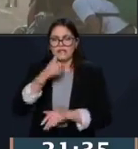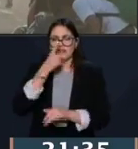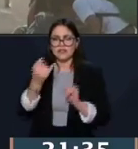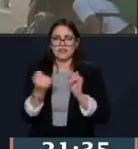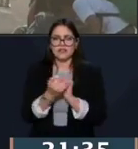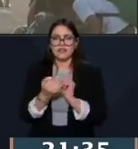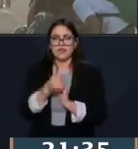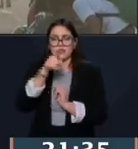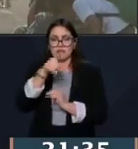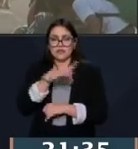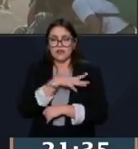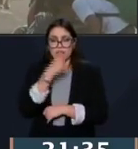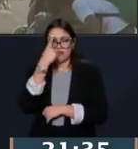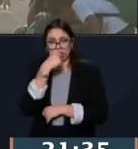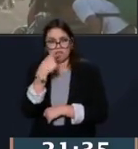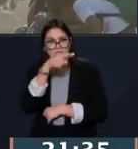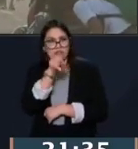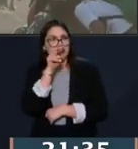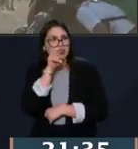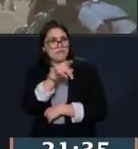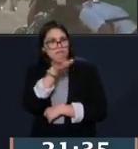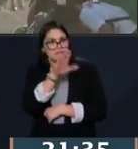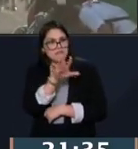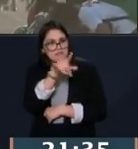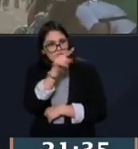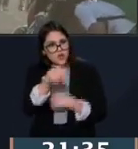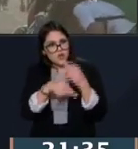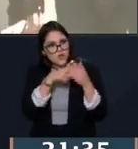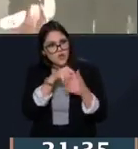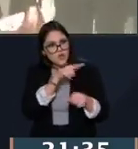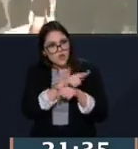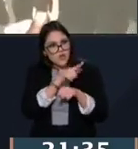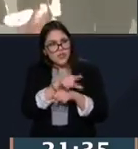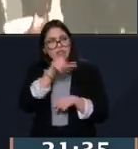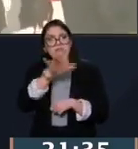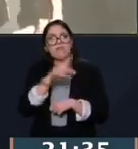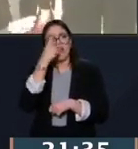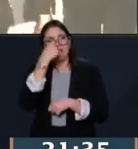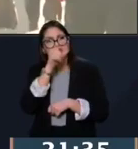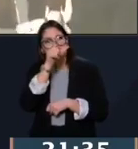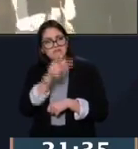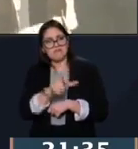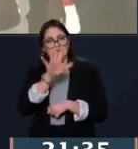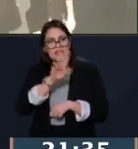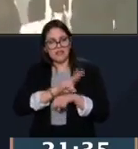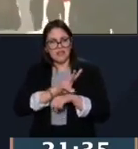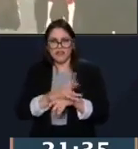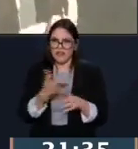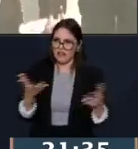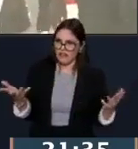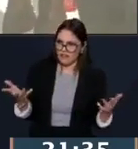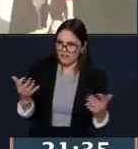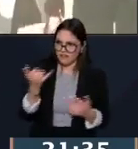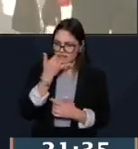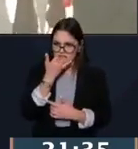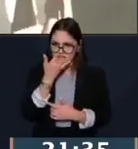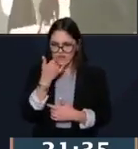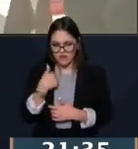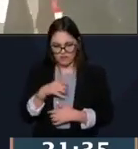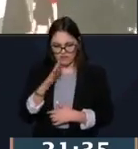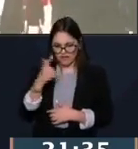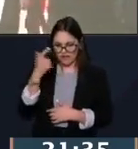decir, por una cuestión de que me pareces guatemalteco, me pareces venezolano, me pareces, bueno, marciano, ¿o qué, no? O